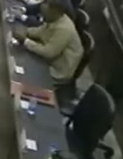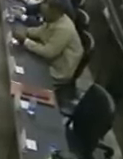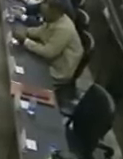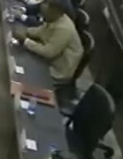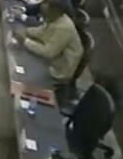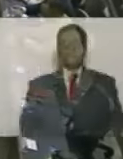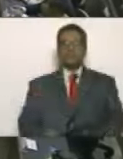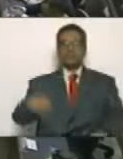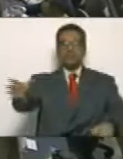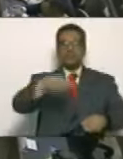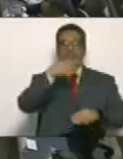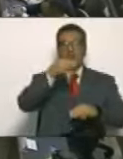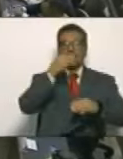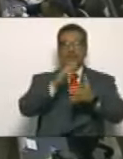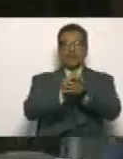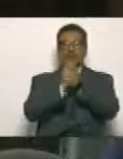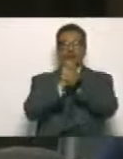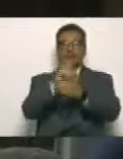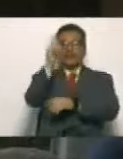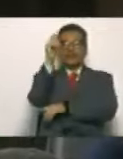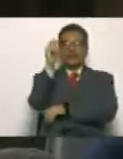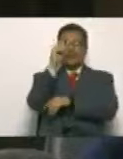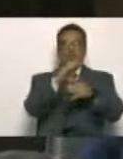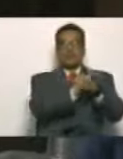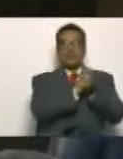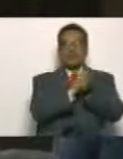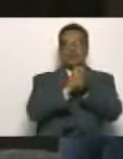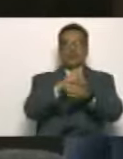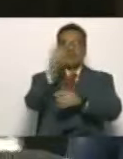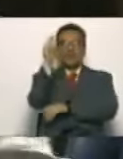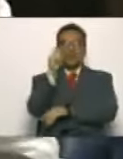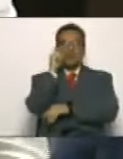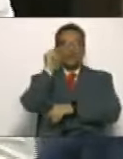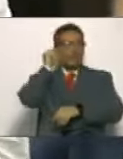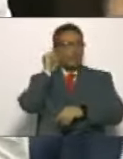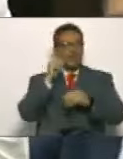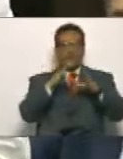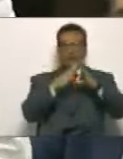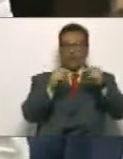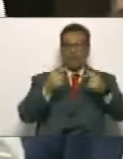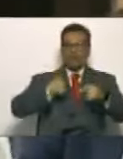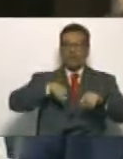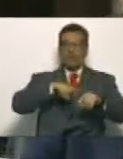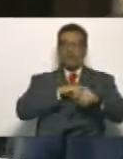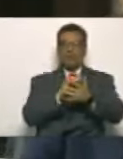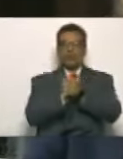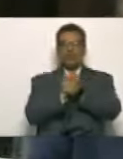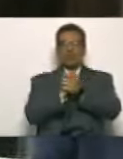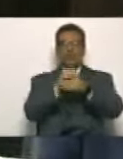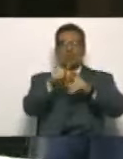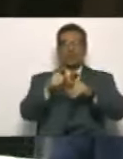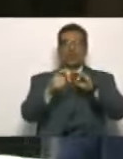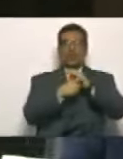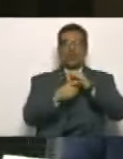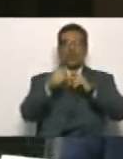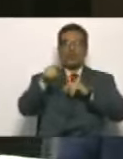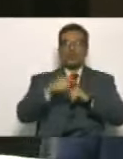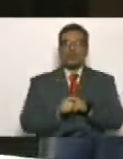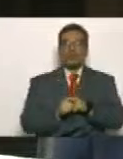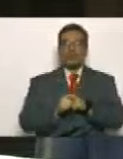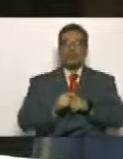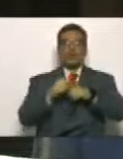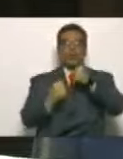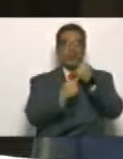Buenas tardes, colegas diputados, colegas diputadas, compañeros todos de los equipos técnicos que le